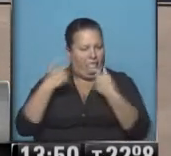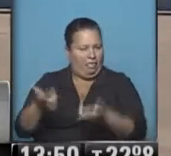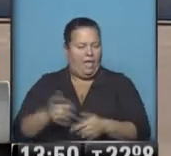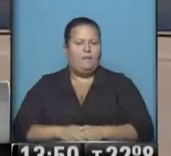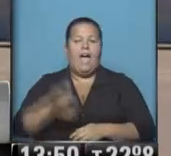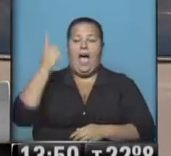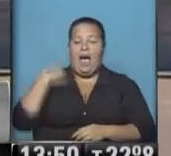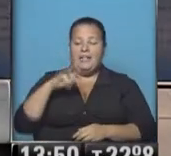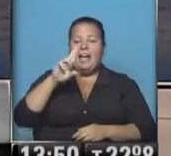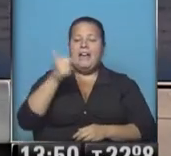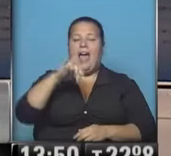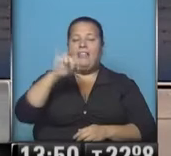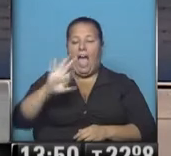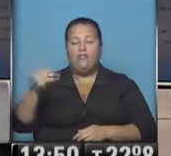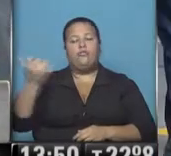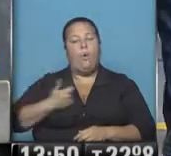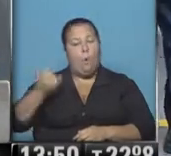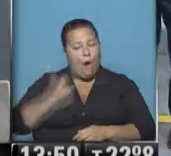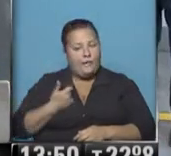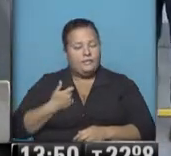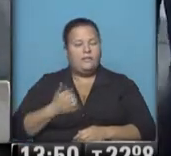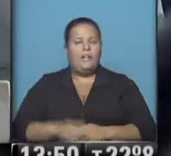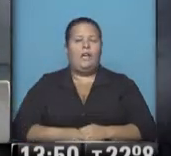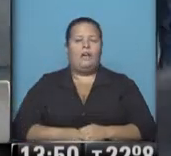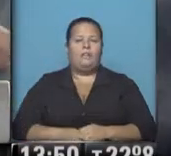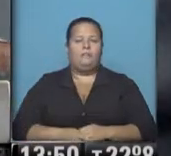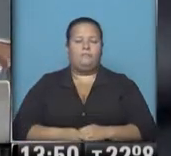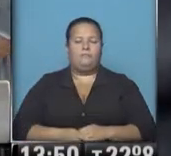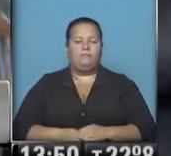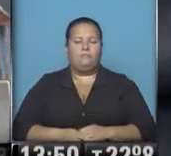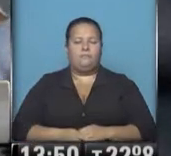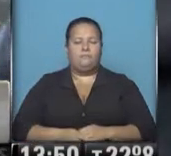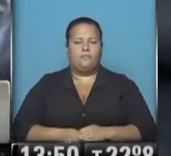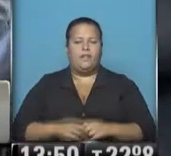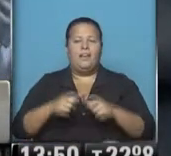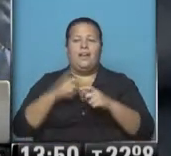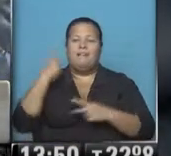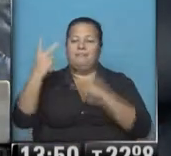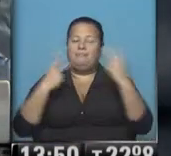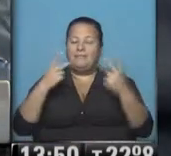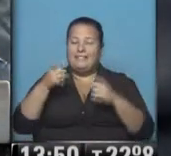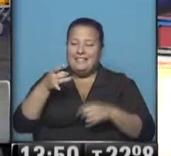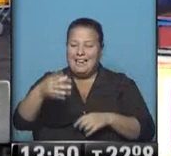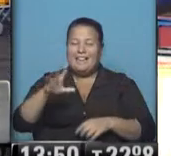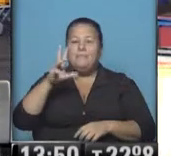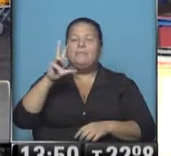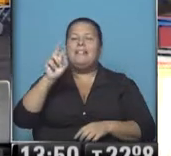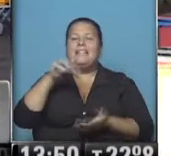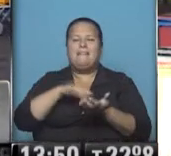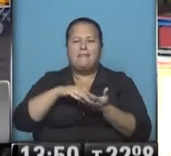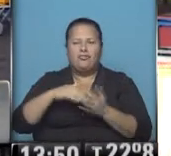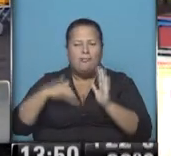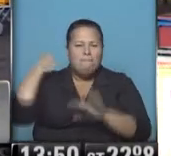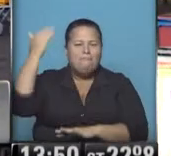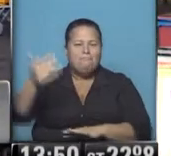Ayer Randazzo Florencio nos contaba que aumentó la cantidad de pasajeros de tren en 30 millones más